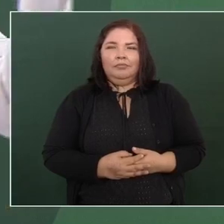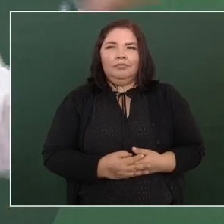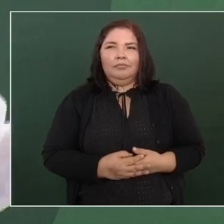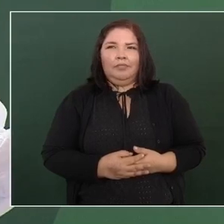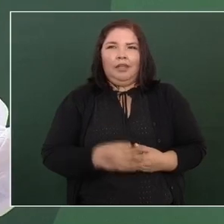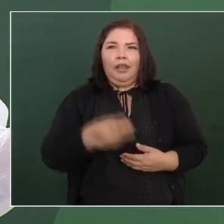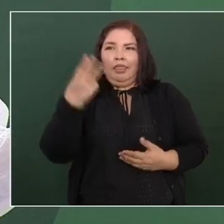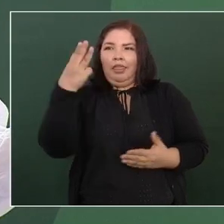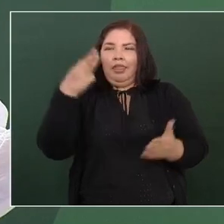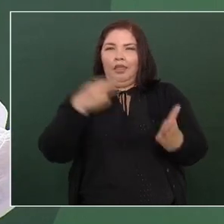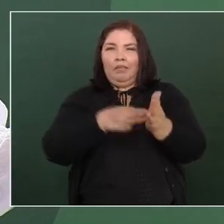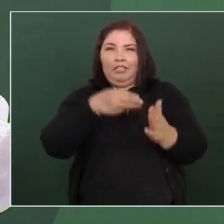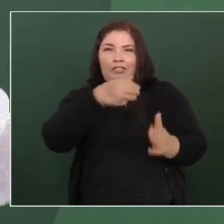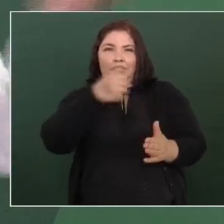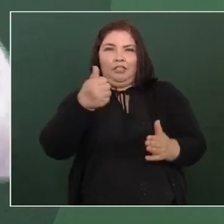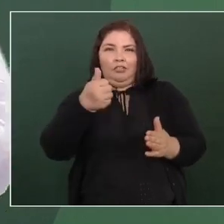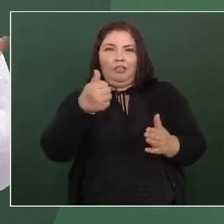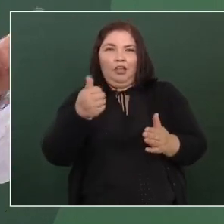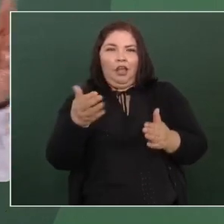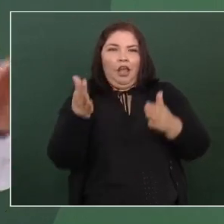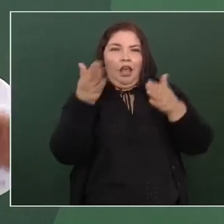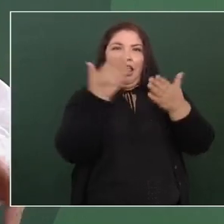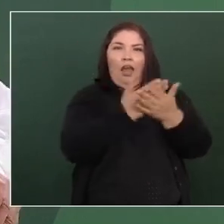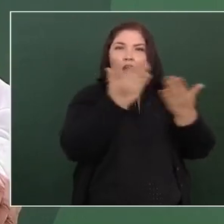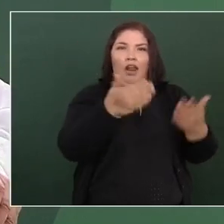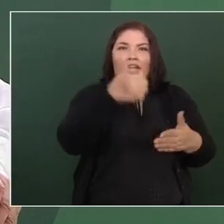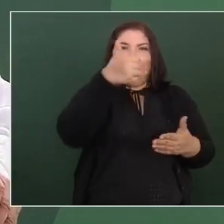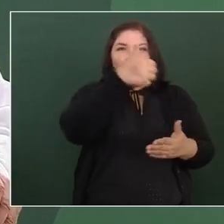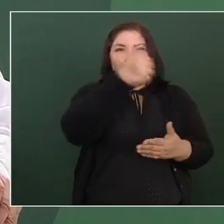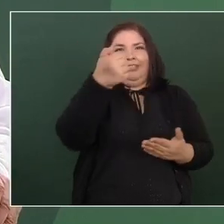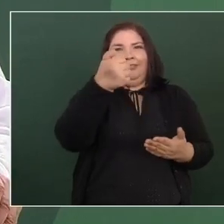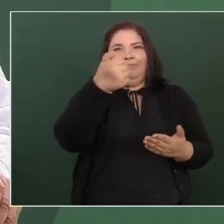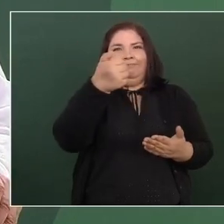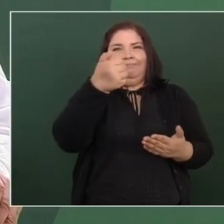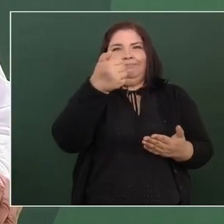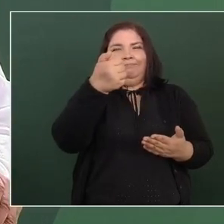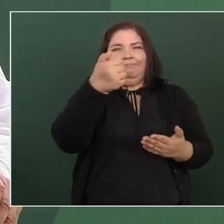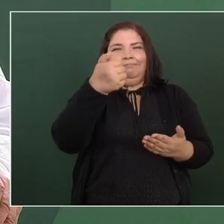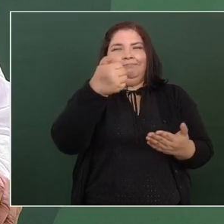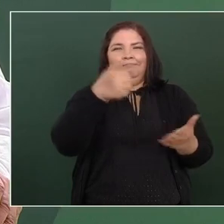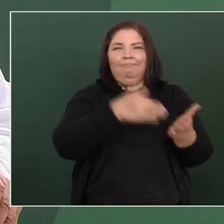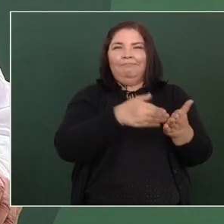De 3,600 a 600.